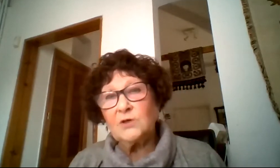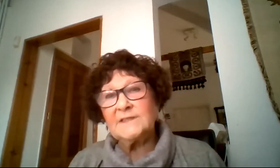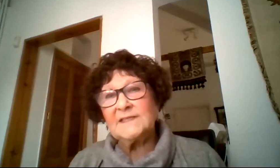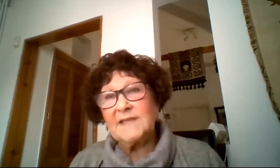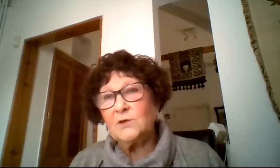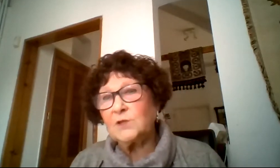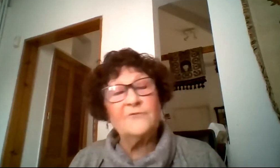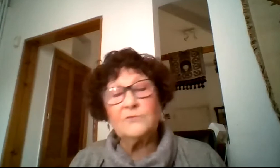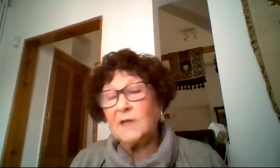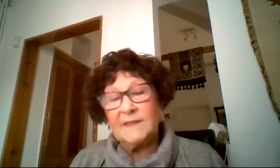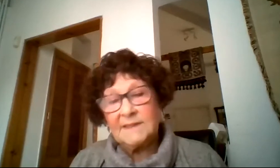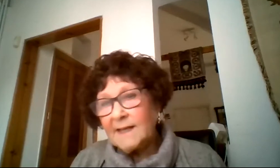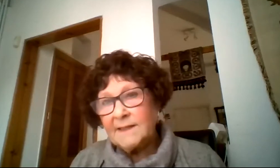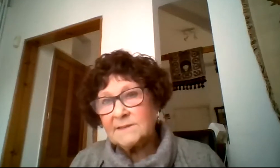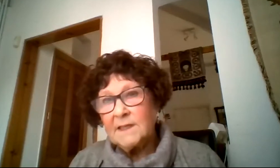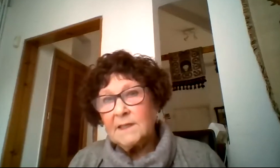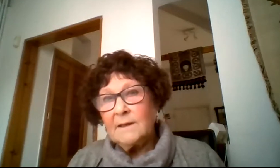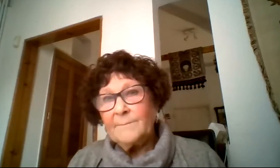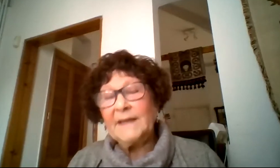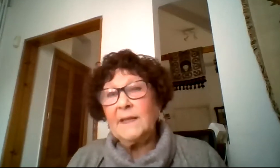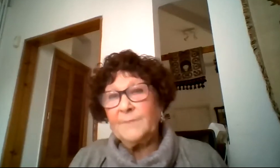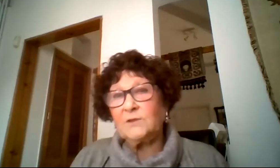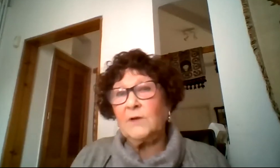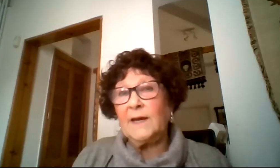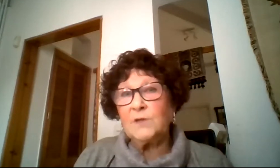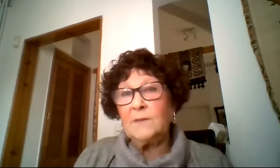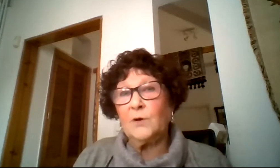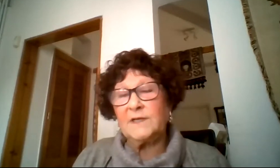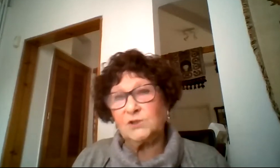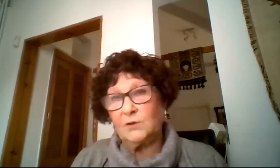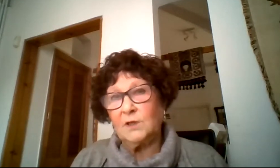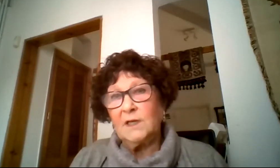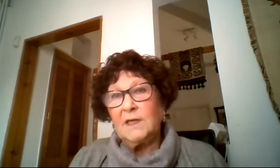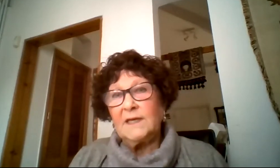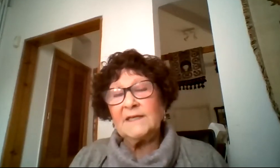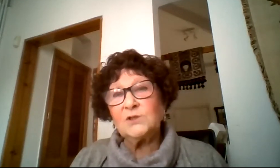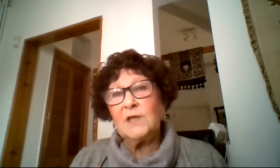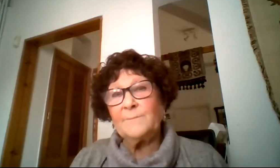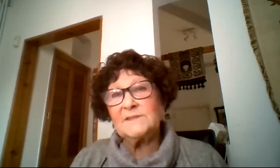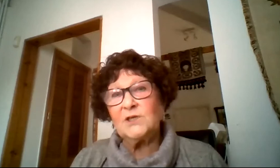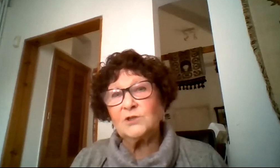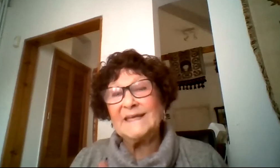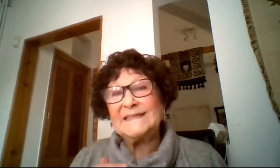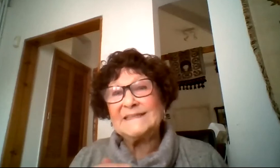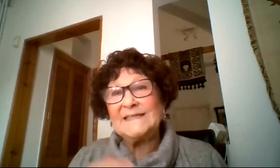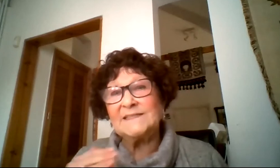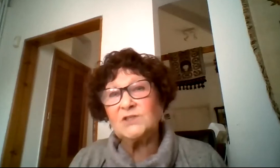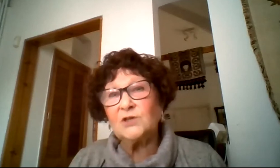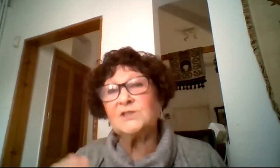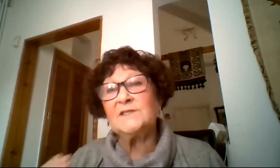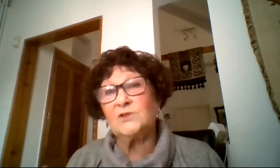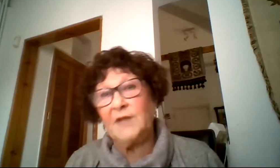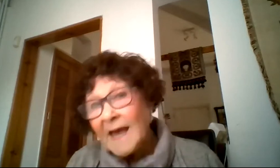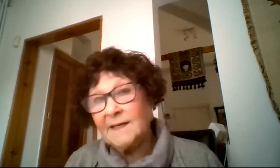que son necesarios y fundamentales para el espectro del autismo, que son esos espacios de